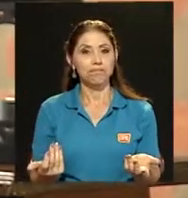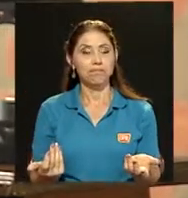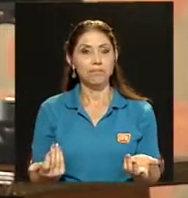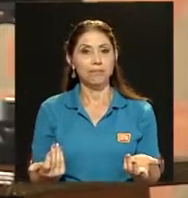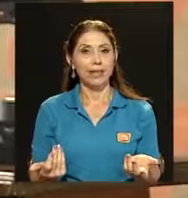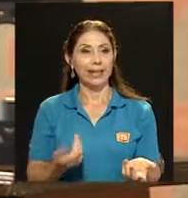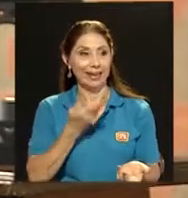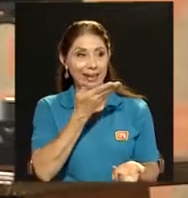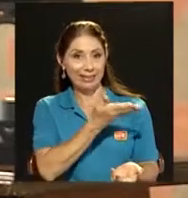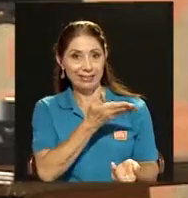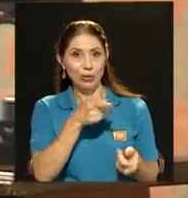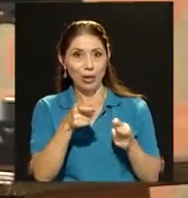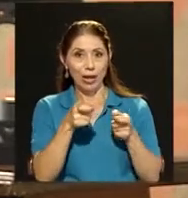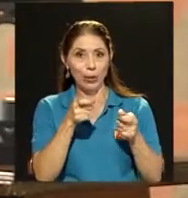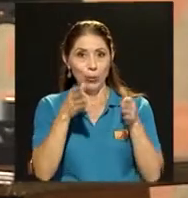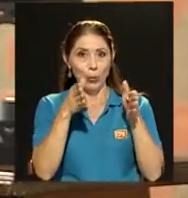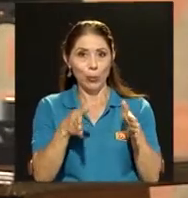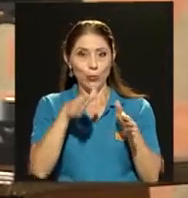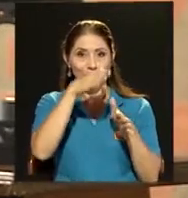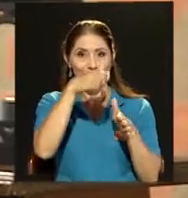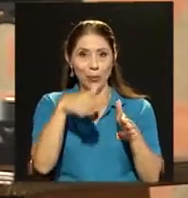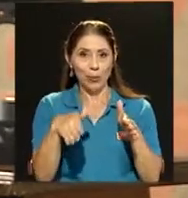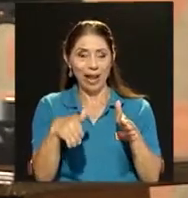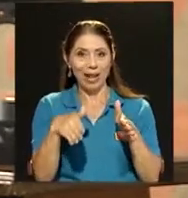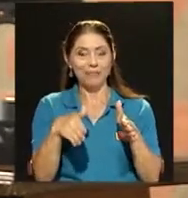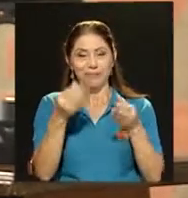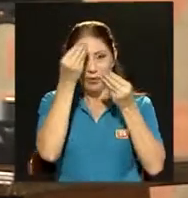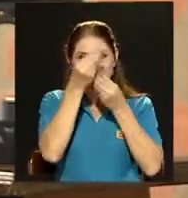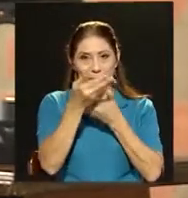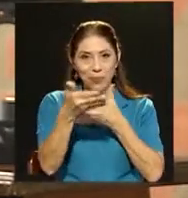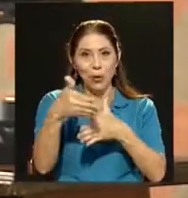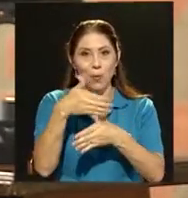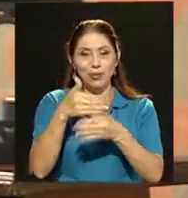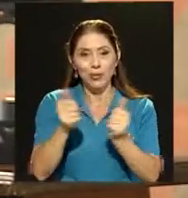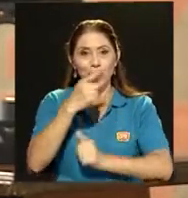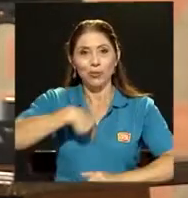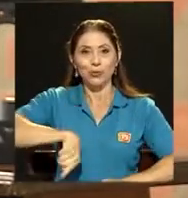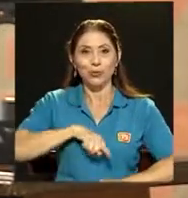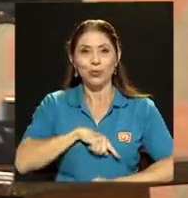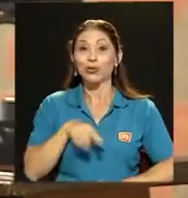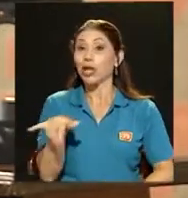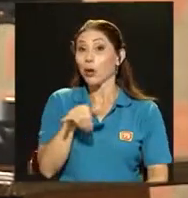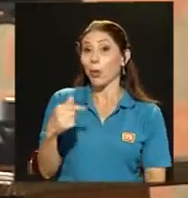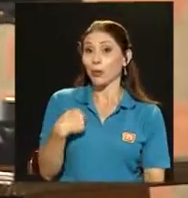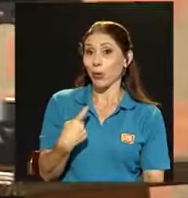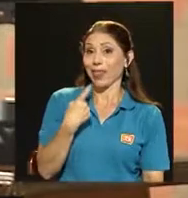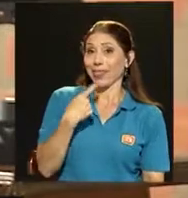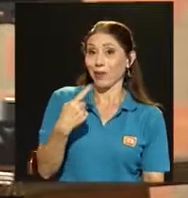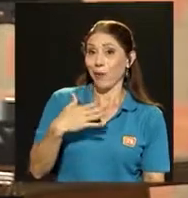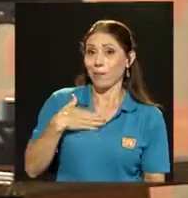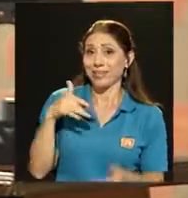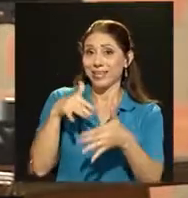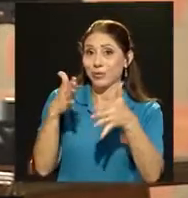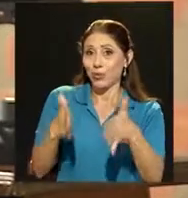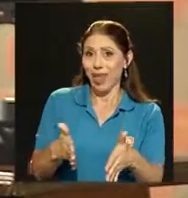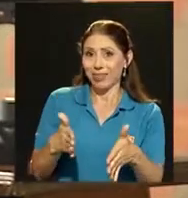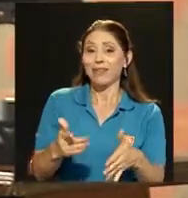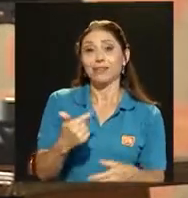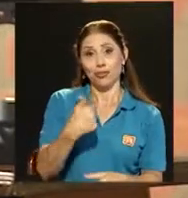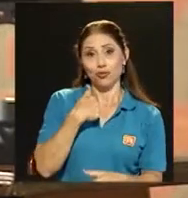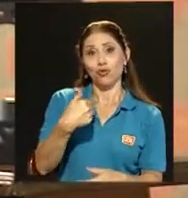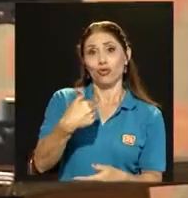Que la señora Contralora compartió con nosotros, y como yo le digo a mis estudiantes, yo tengo